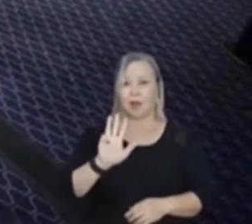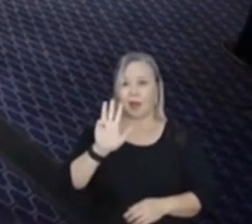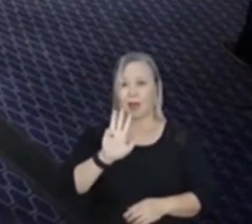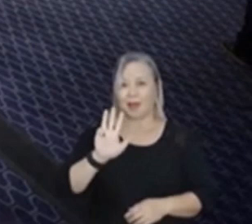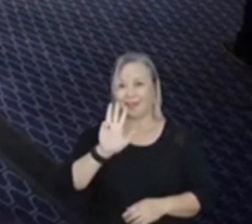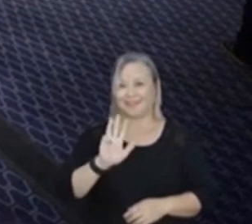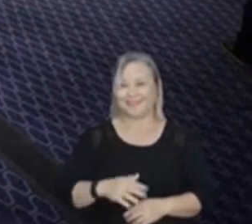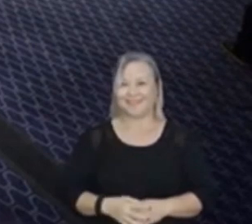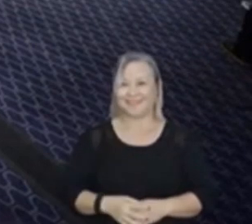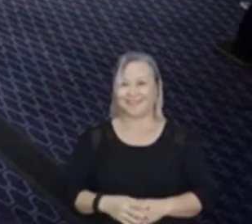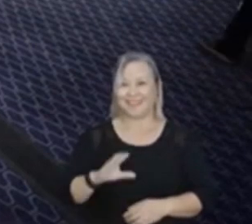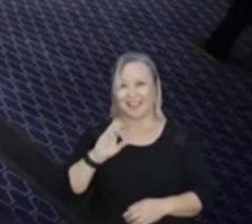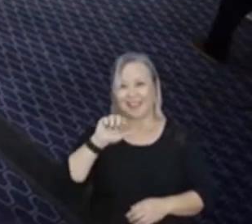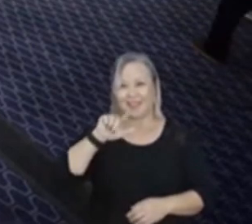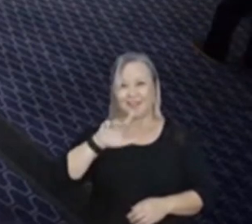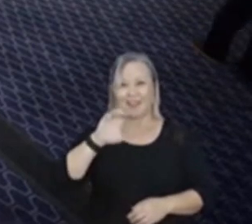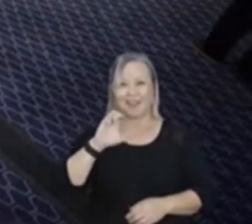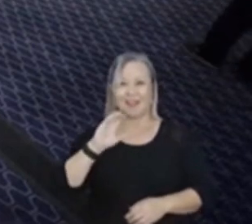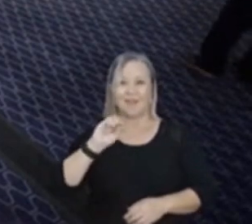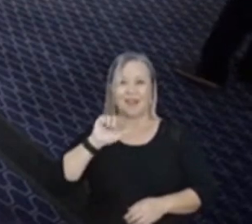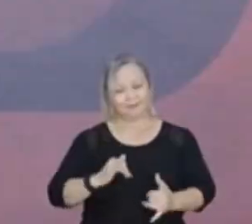ultraderechista jair bolsonaro